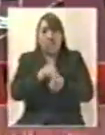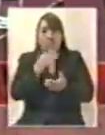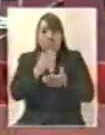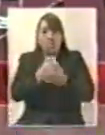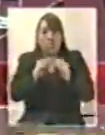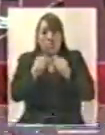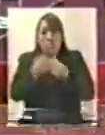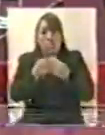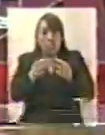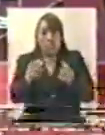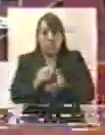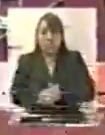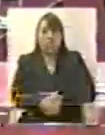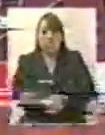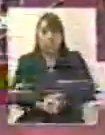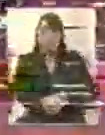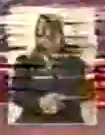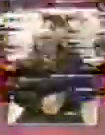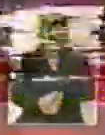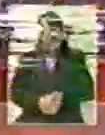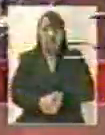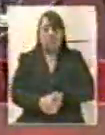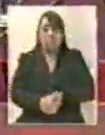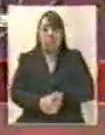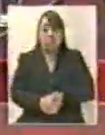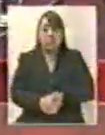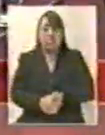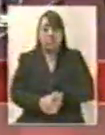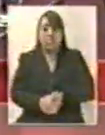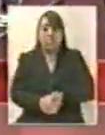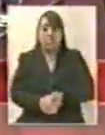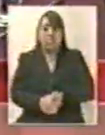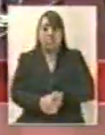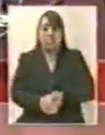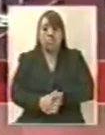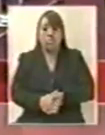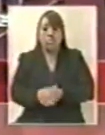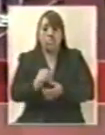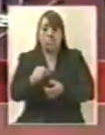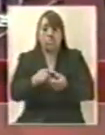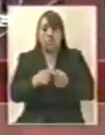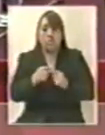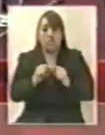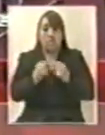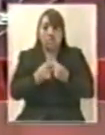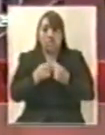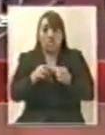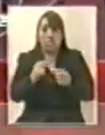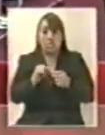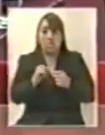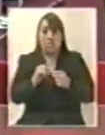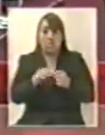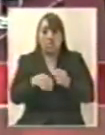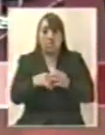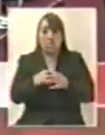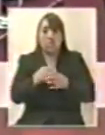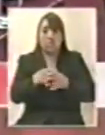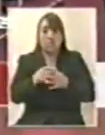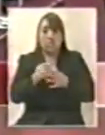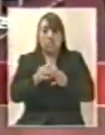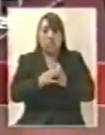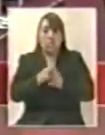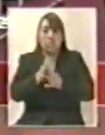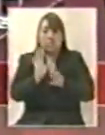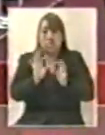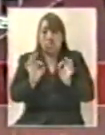del partido. Debilitando la posibilidad del partido. Y es que ahí comienza a colisionar ciertamente entre los intereses del